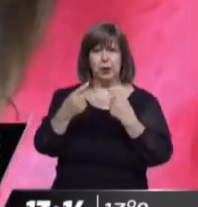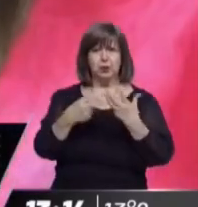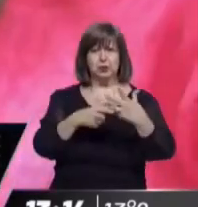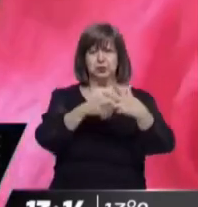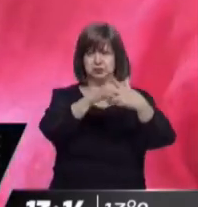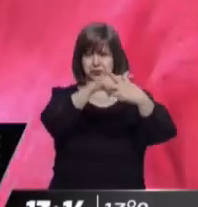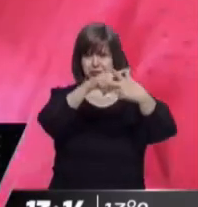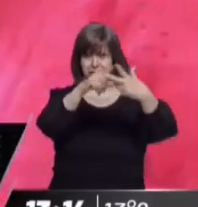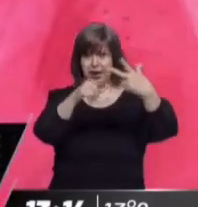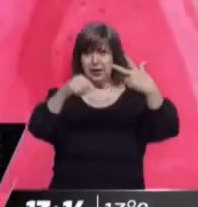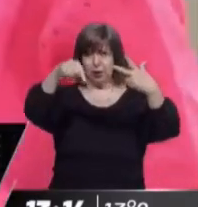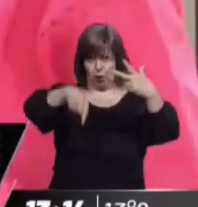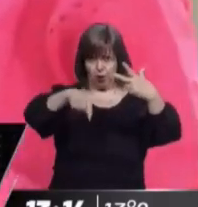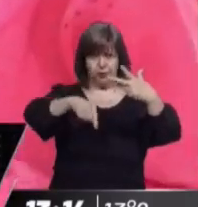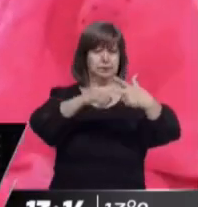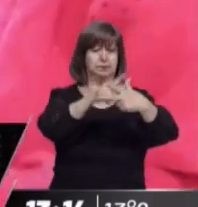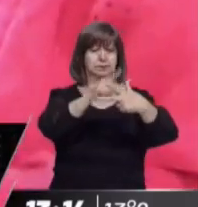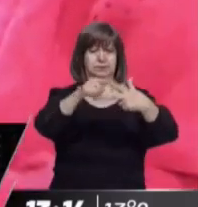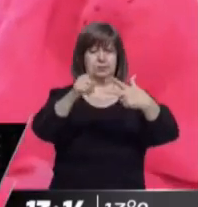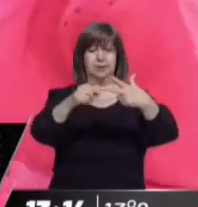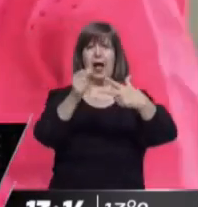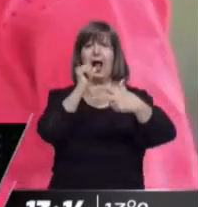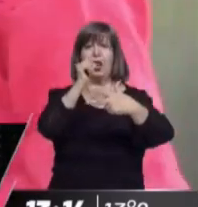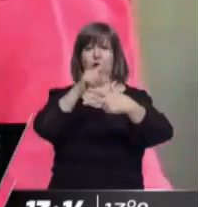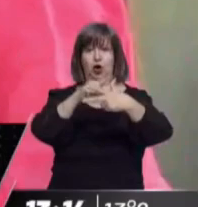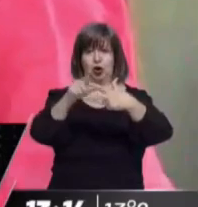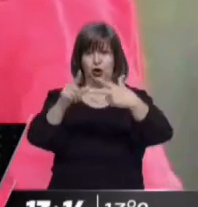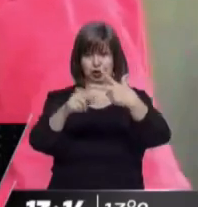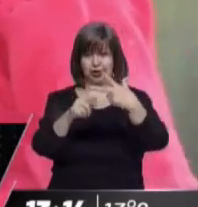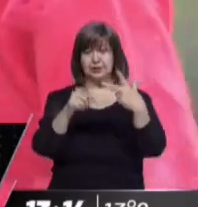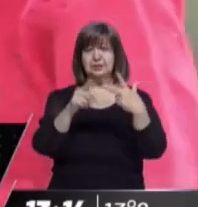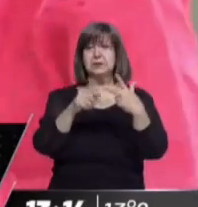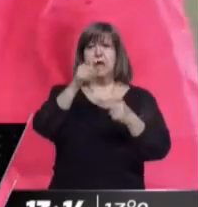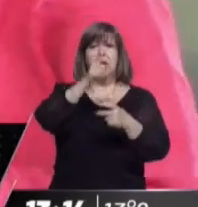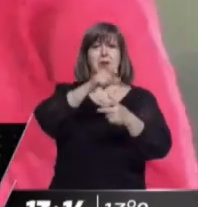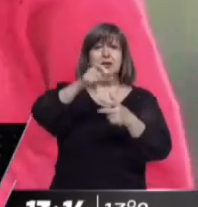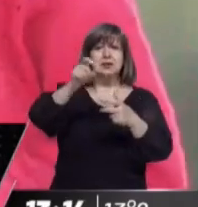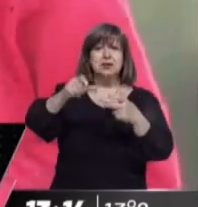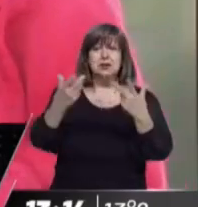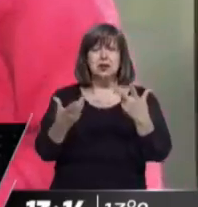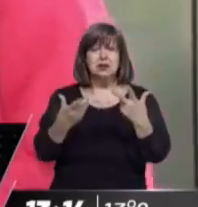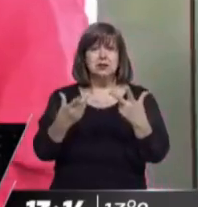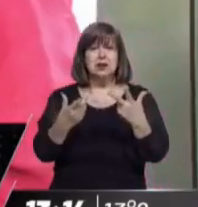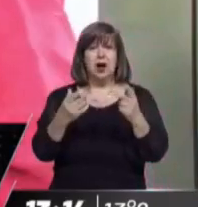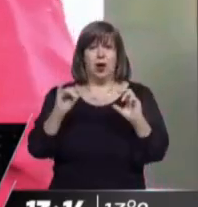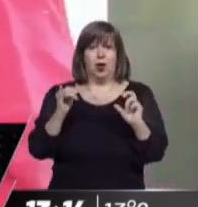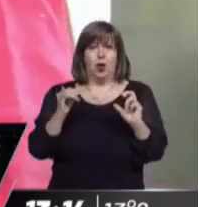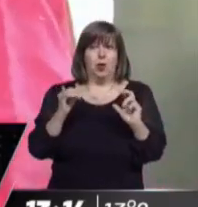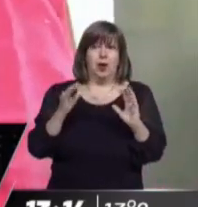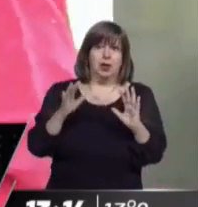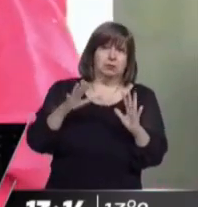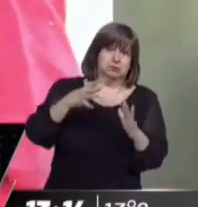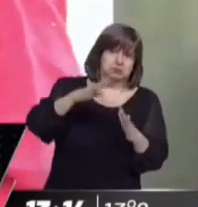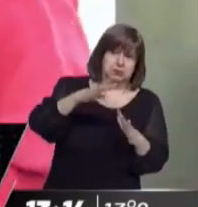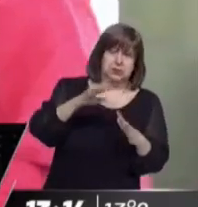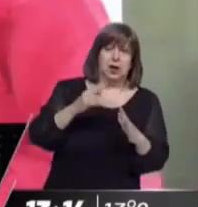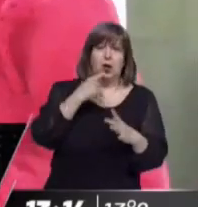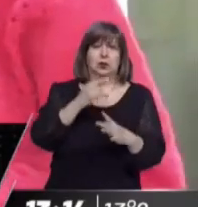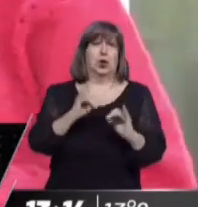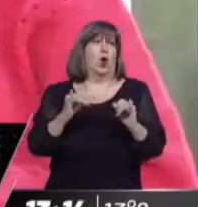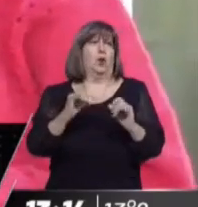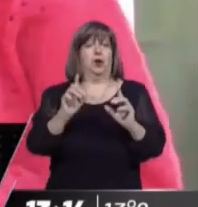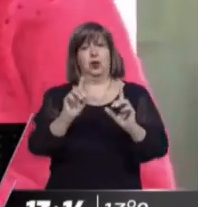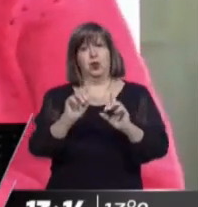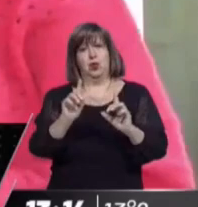tres casos que se han dado de conductores alcoholizados estamos hablando de personas que no son tan jóvenes Por lo cual no podemos argumentar